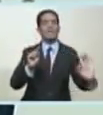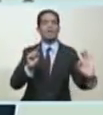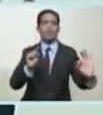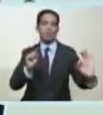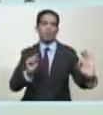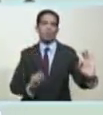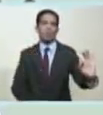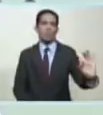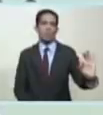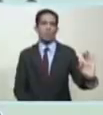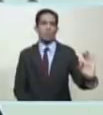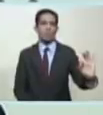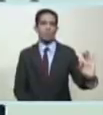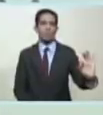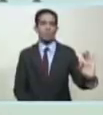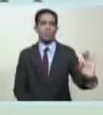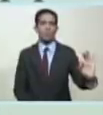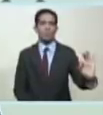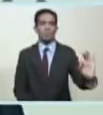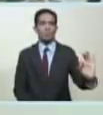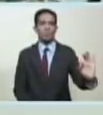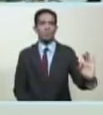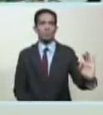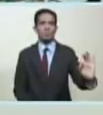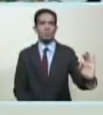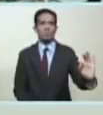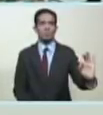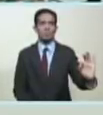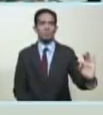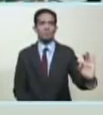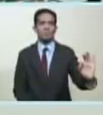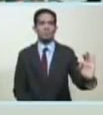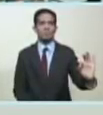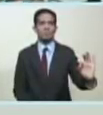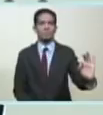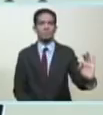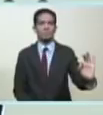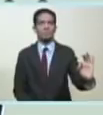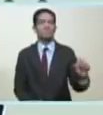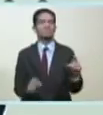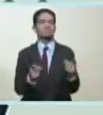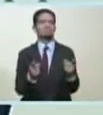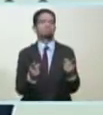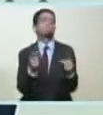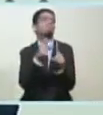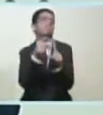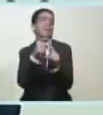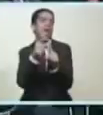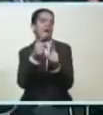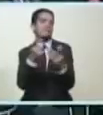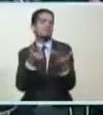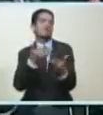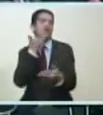0, pudiéramos decir, y no exagero, y me salió en verso.